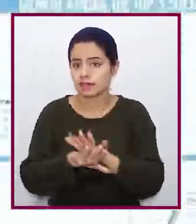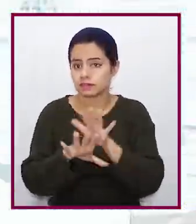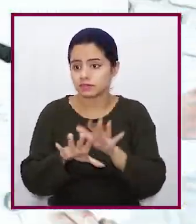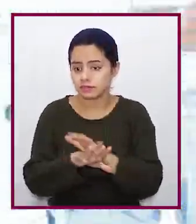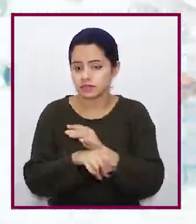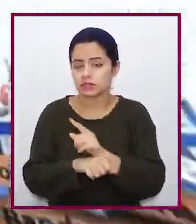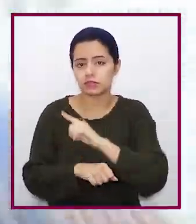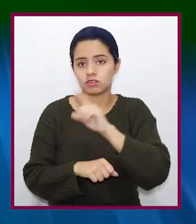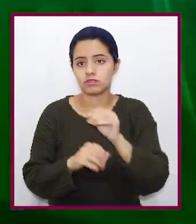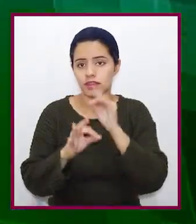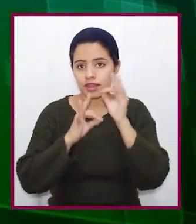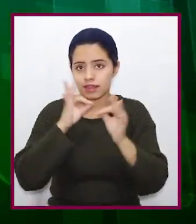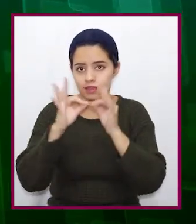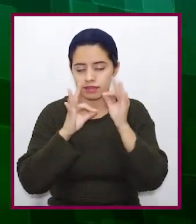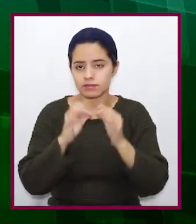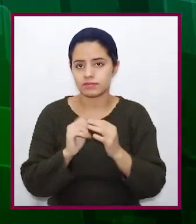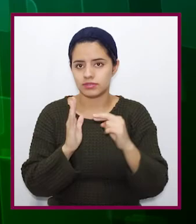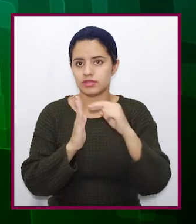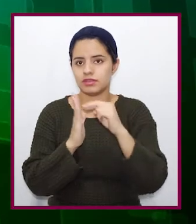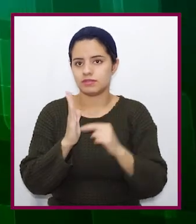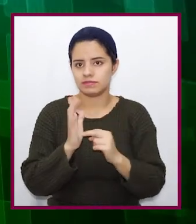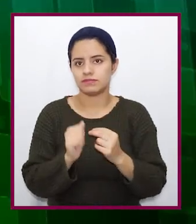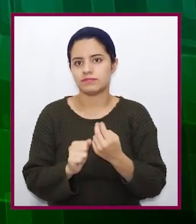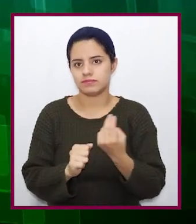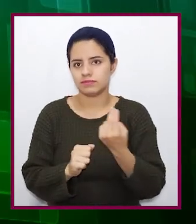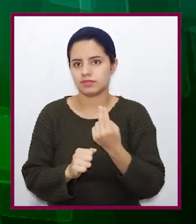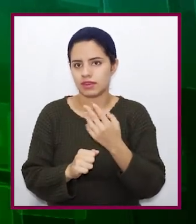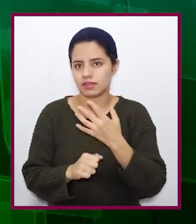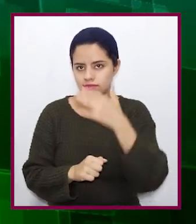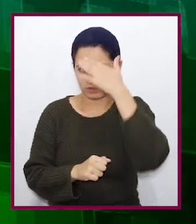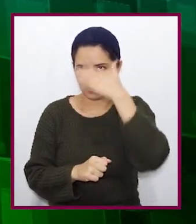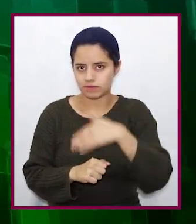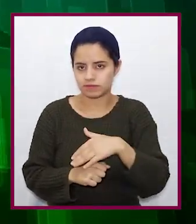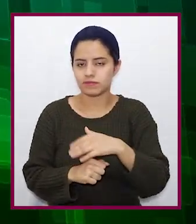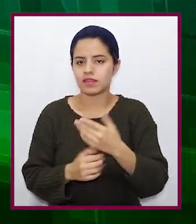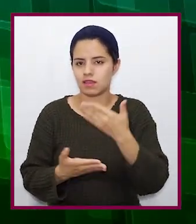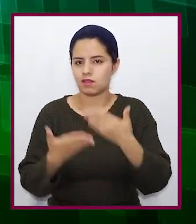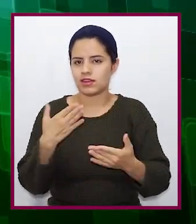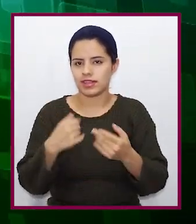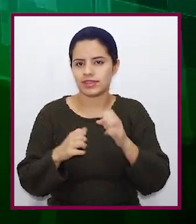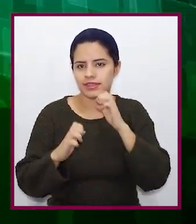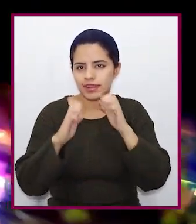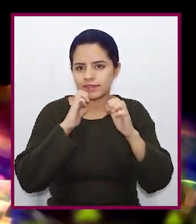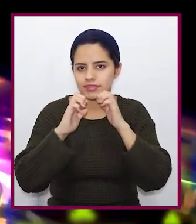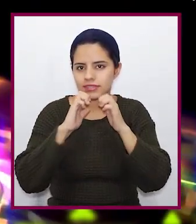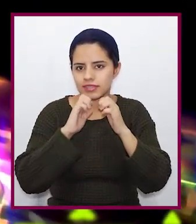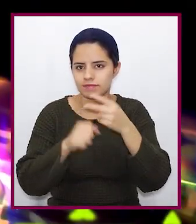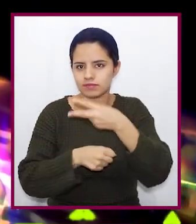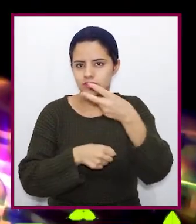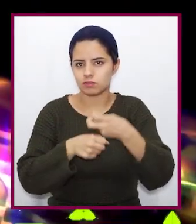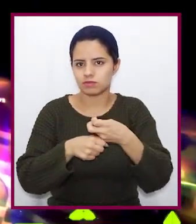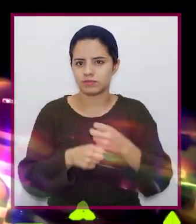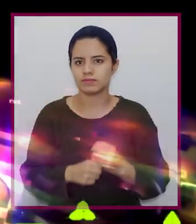fuera publicado. Oigan, ¿qué les parece si seguimos con la segunda parte de la entrevista?